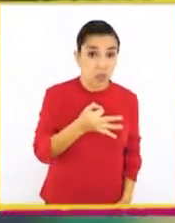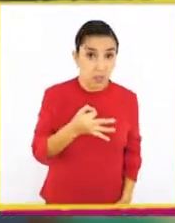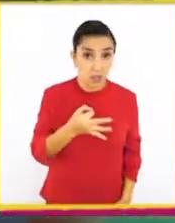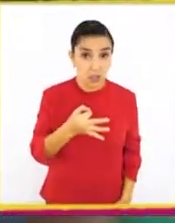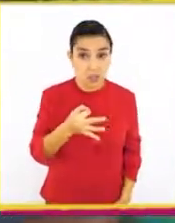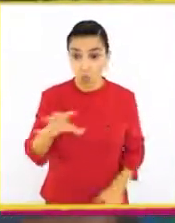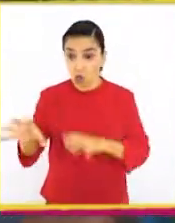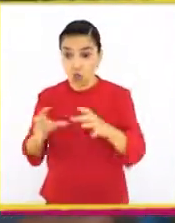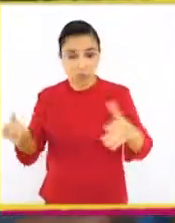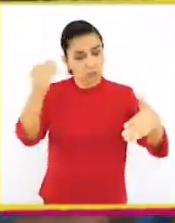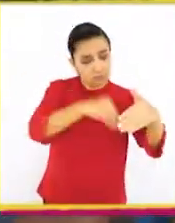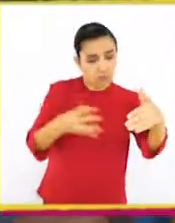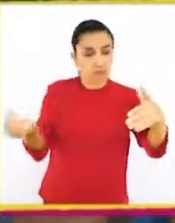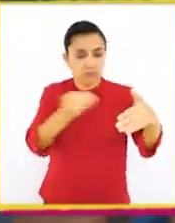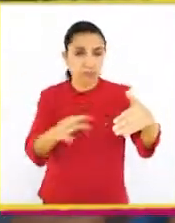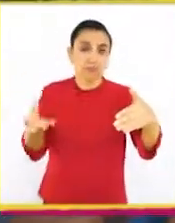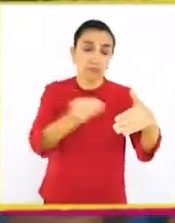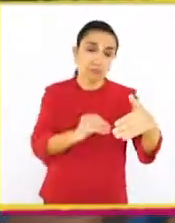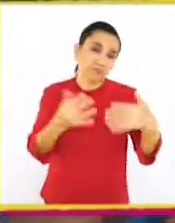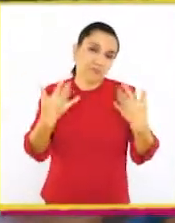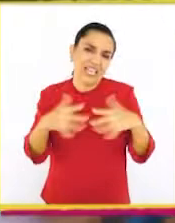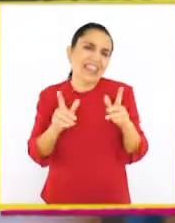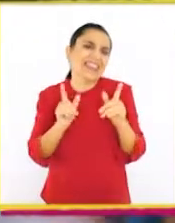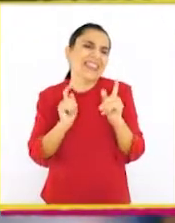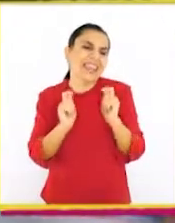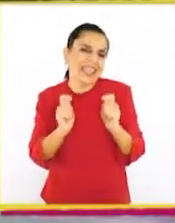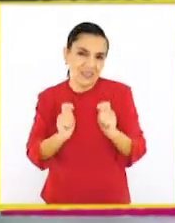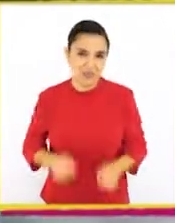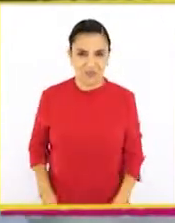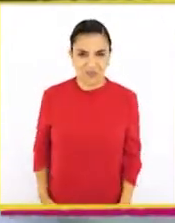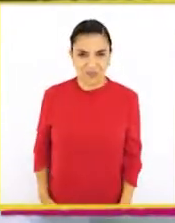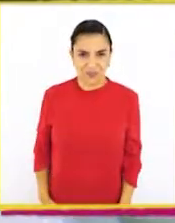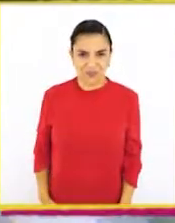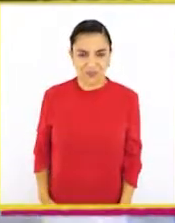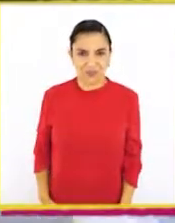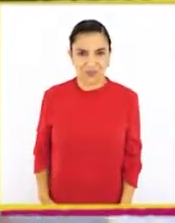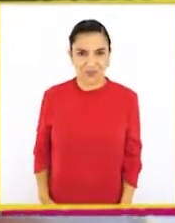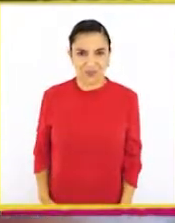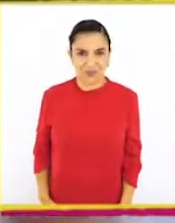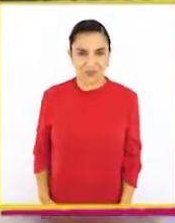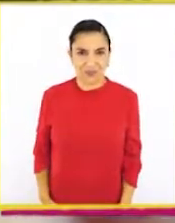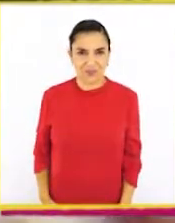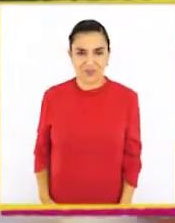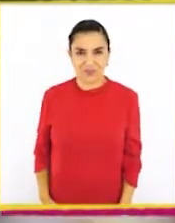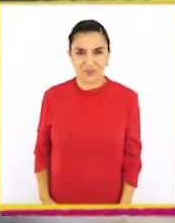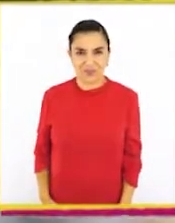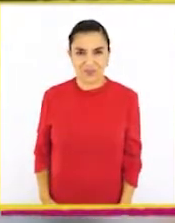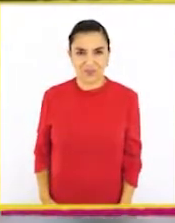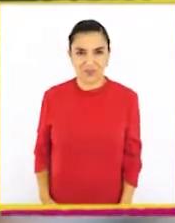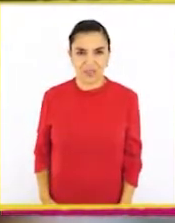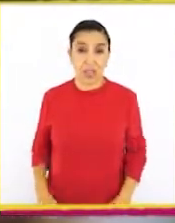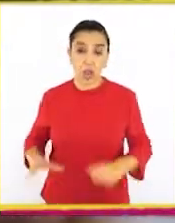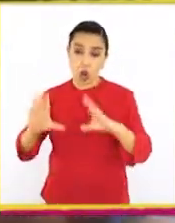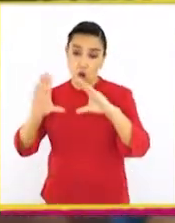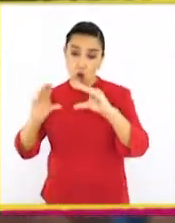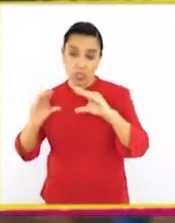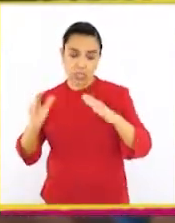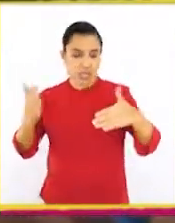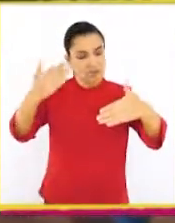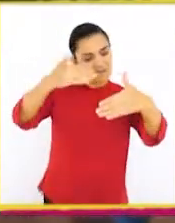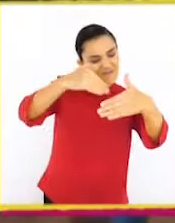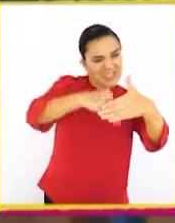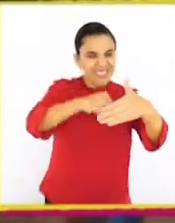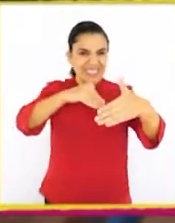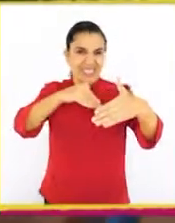Algunos me dicen que metiendo cosas adentro. ¿Ya? A ver, intentémoslo. A ver, este cojín.